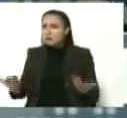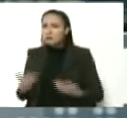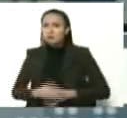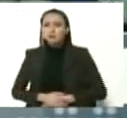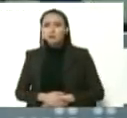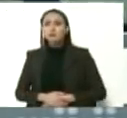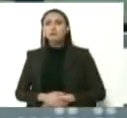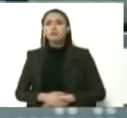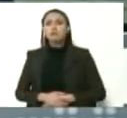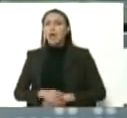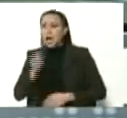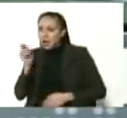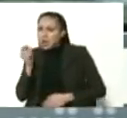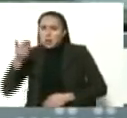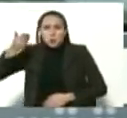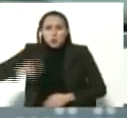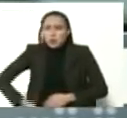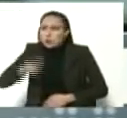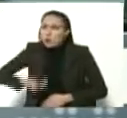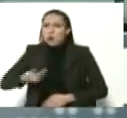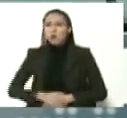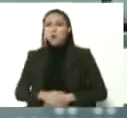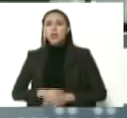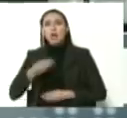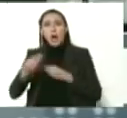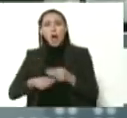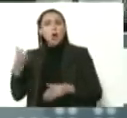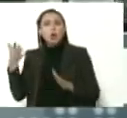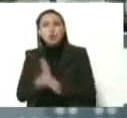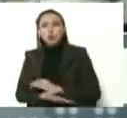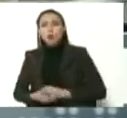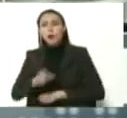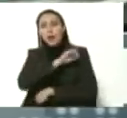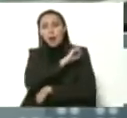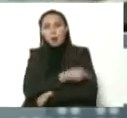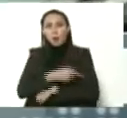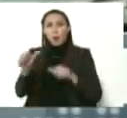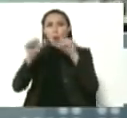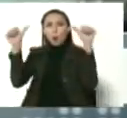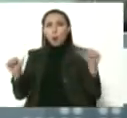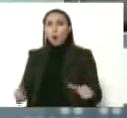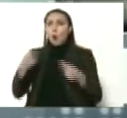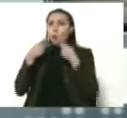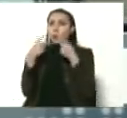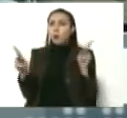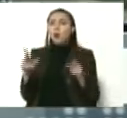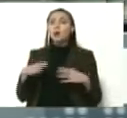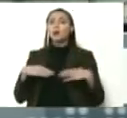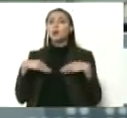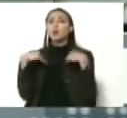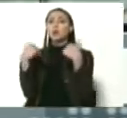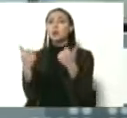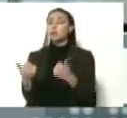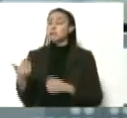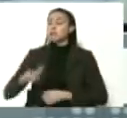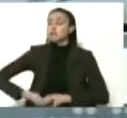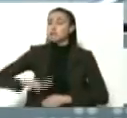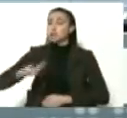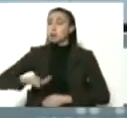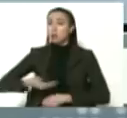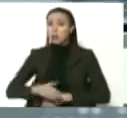es una de las tareas fundamentales en el campo del fortalecimiento del sistema público de salud, muy